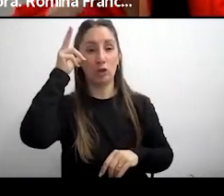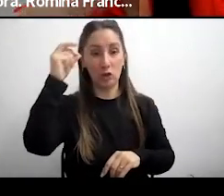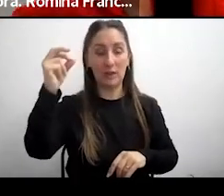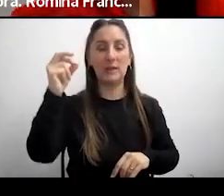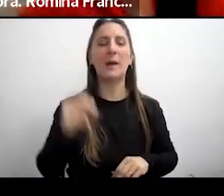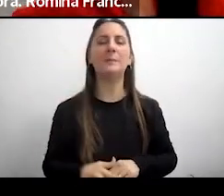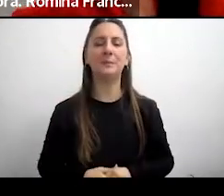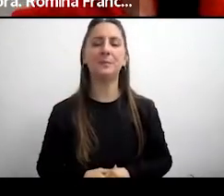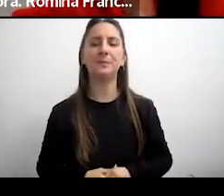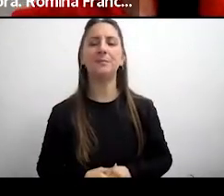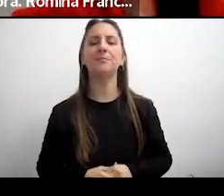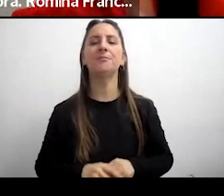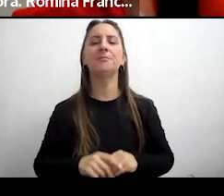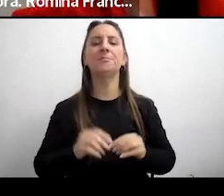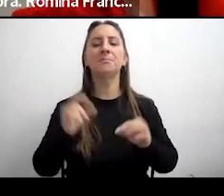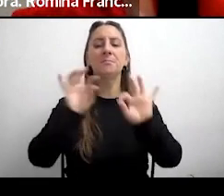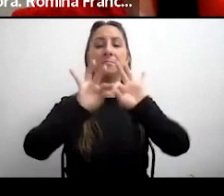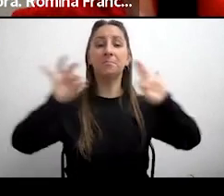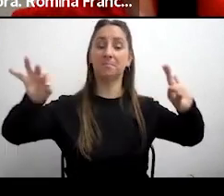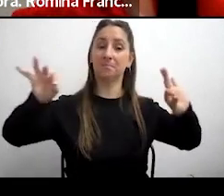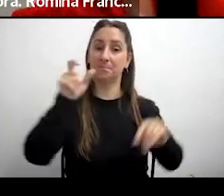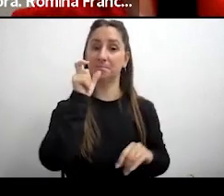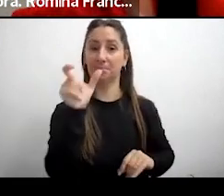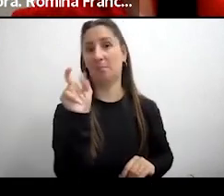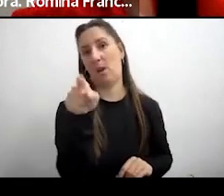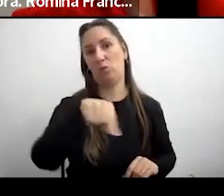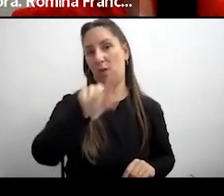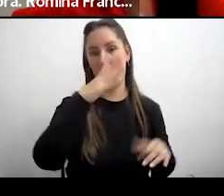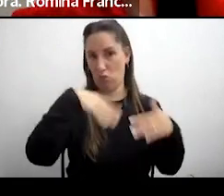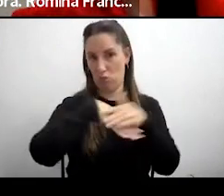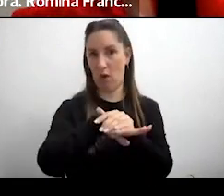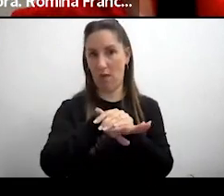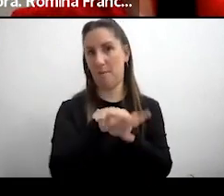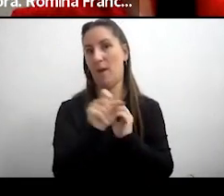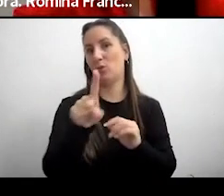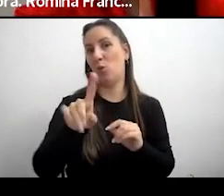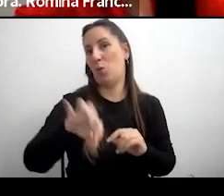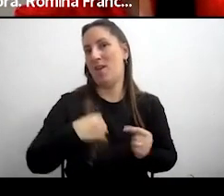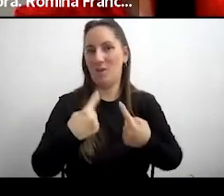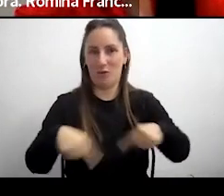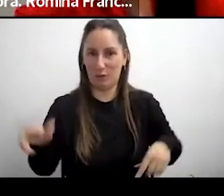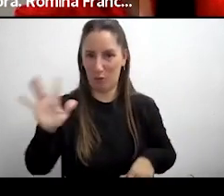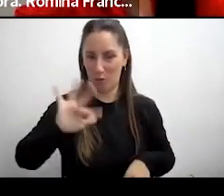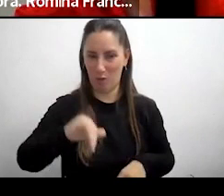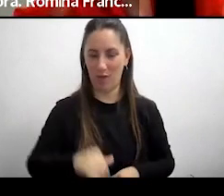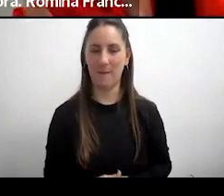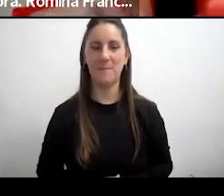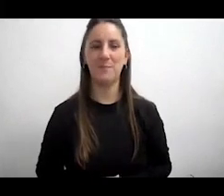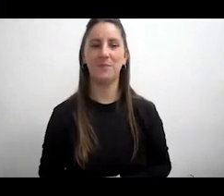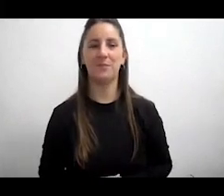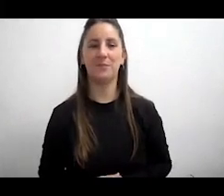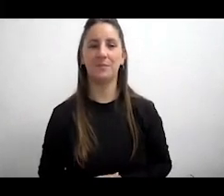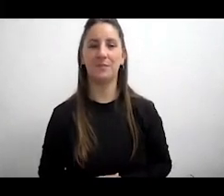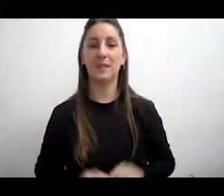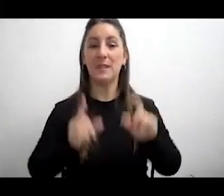este concepto que bueno, que les queda para ustedes para su vida práctica. Como también